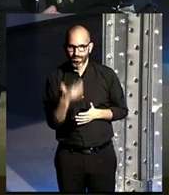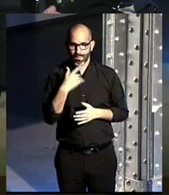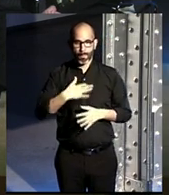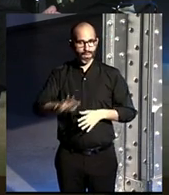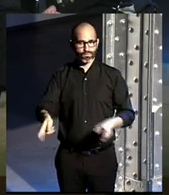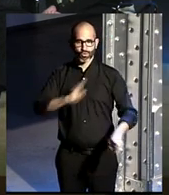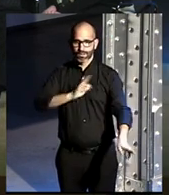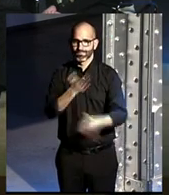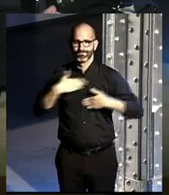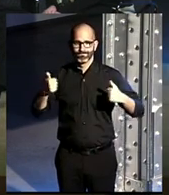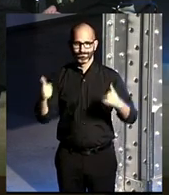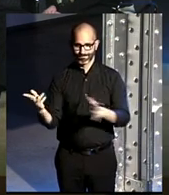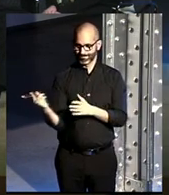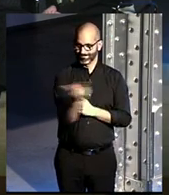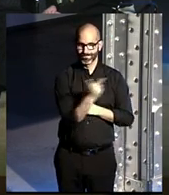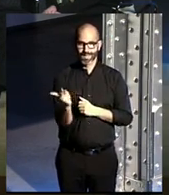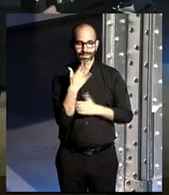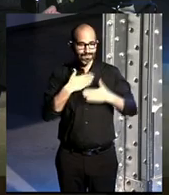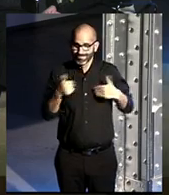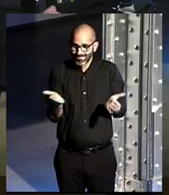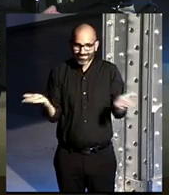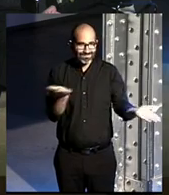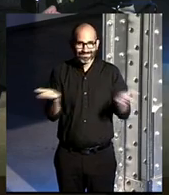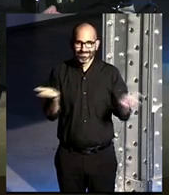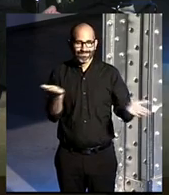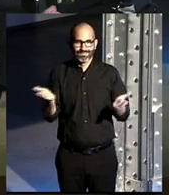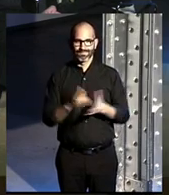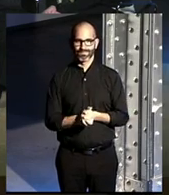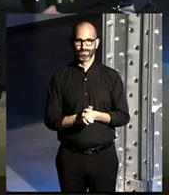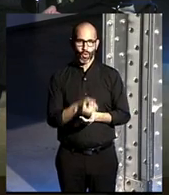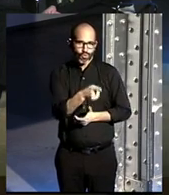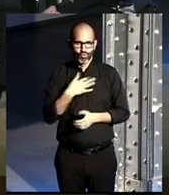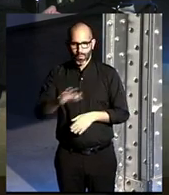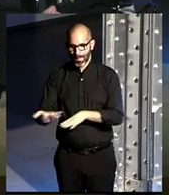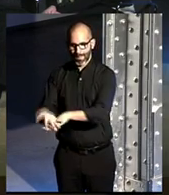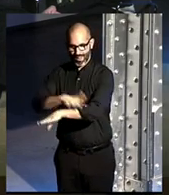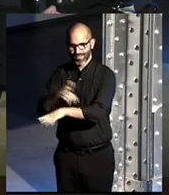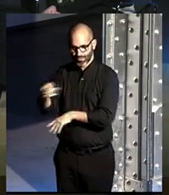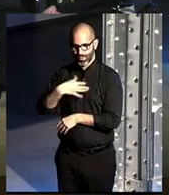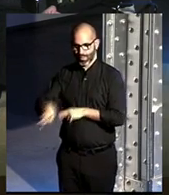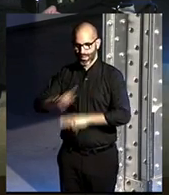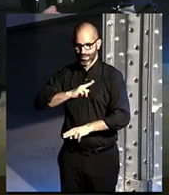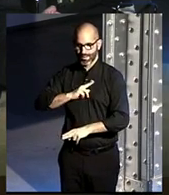abiertamente. Quien quiera. Tú mismo, César. Pues yo mismo. Hola, me ha tocado a mí.